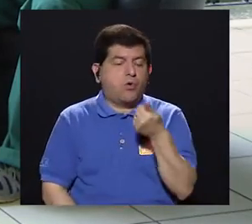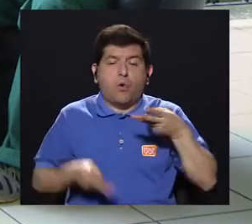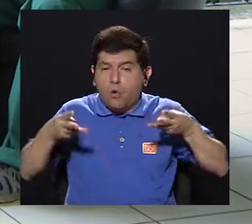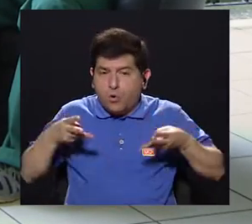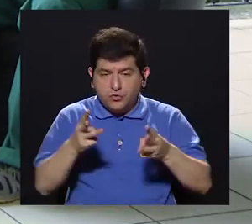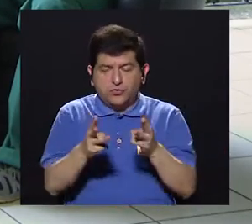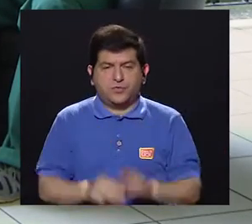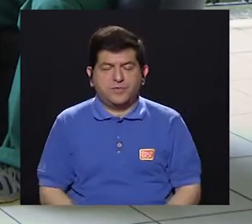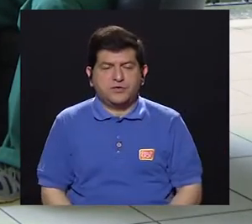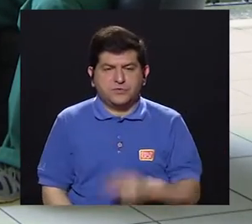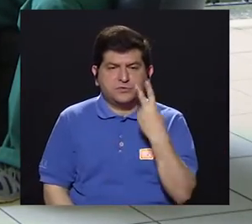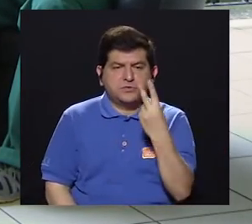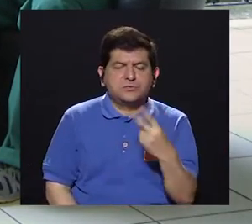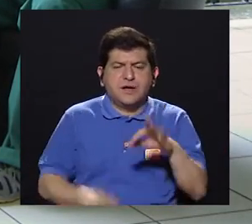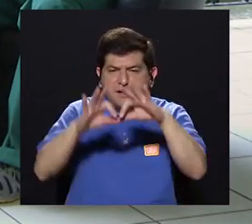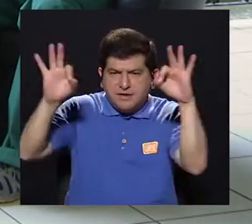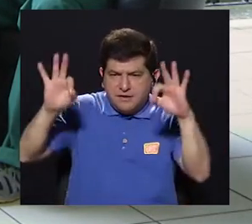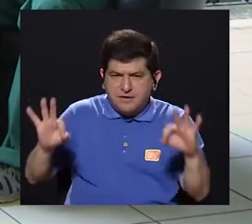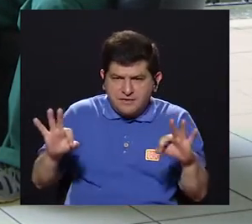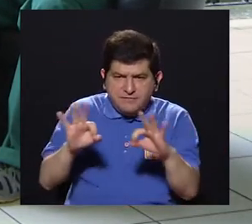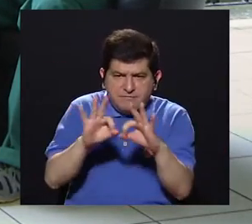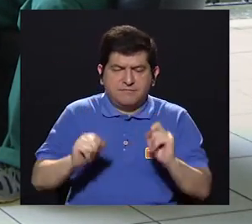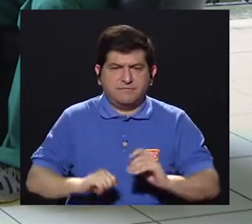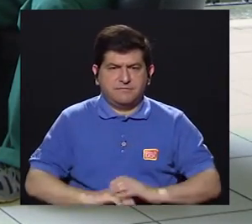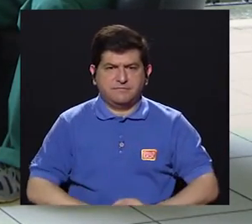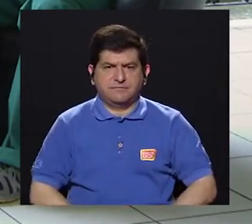otros métodos de visualización de imágenes